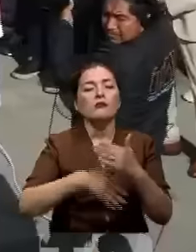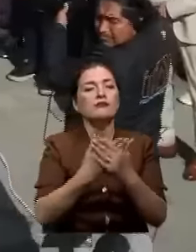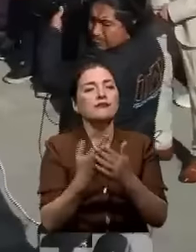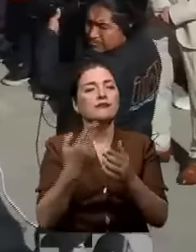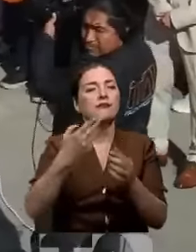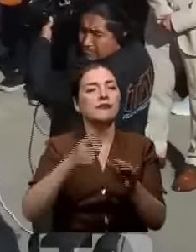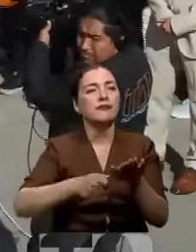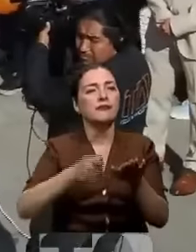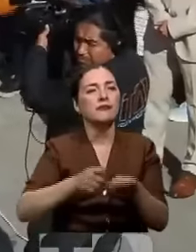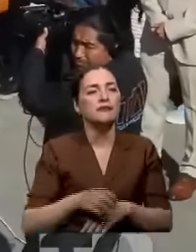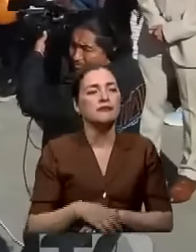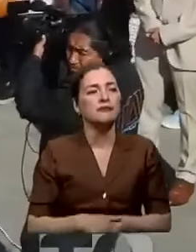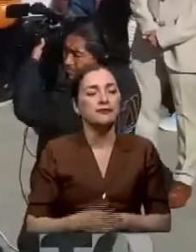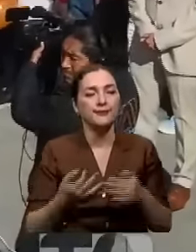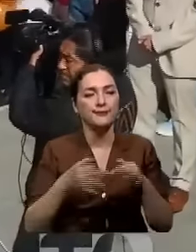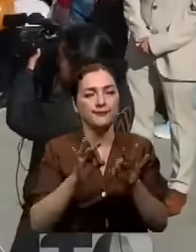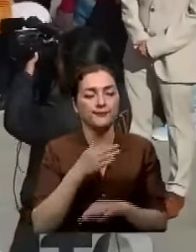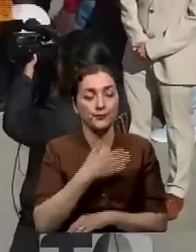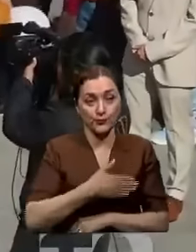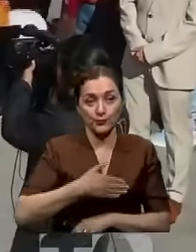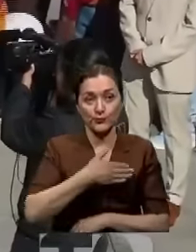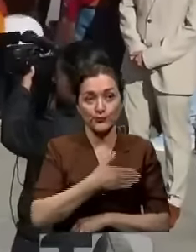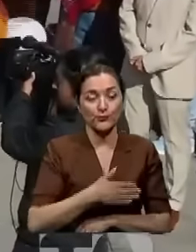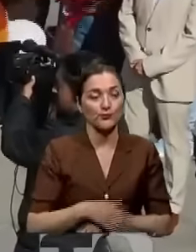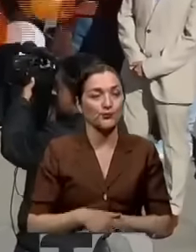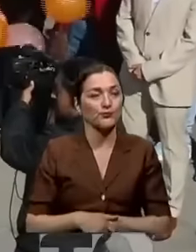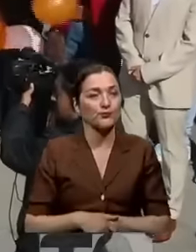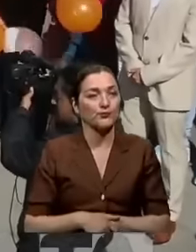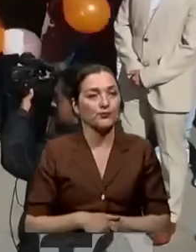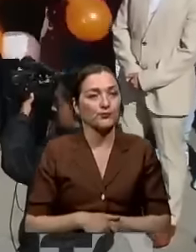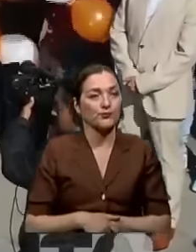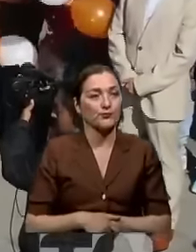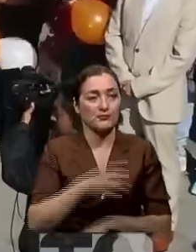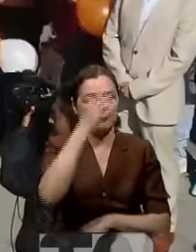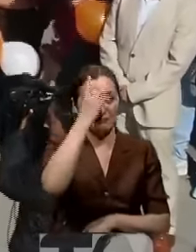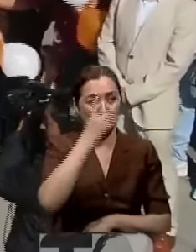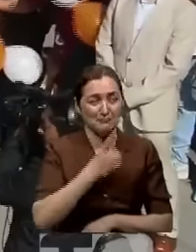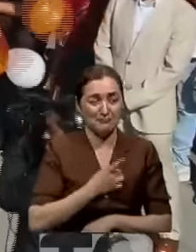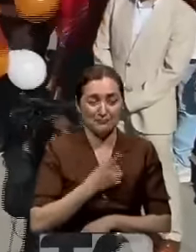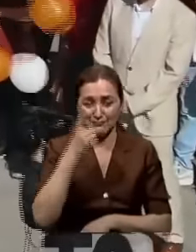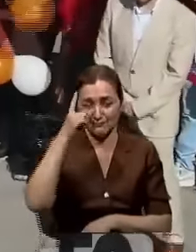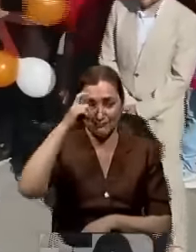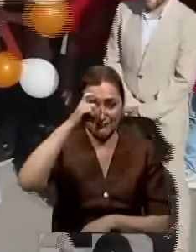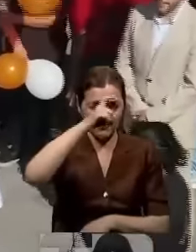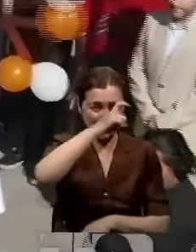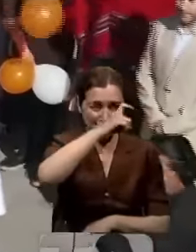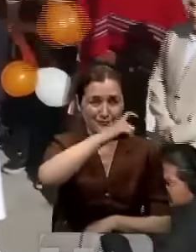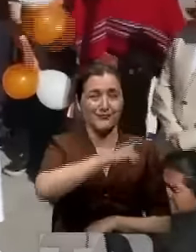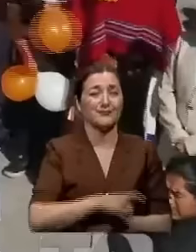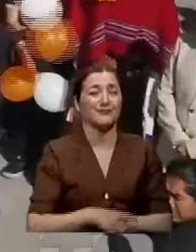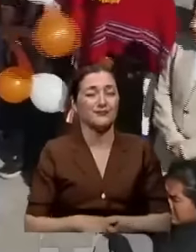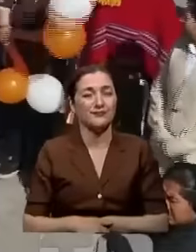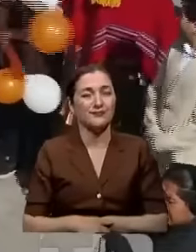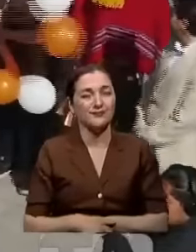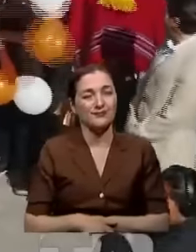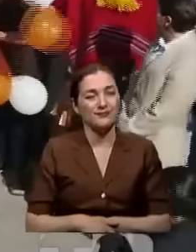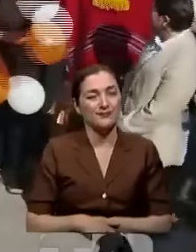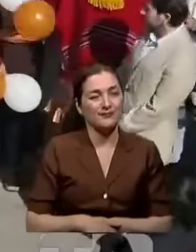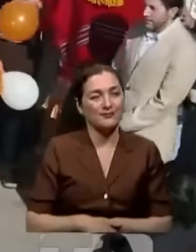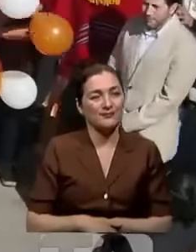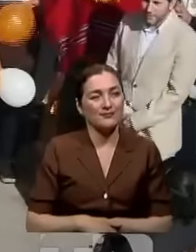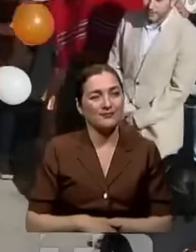nuestros jurados. ¿Me confirman, por favor? Está realmente difícil la decisión de que están tomando en este momento. David